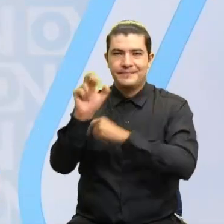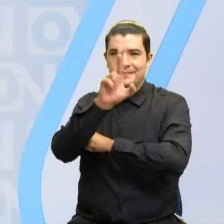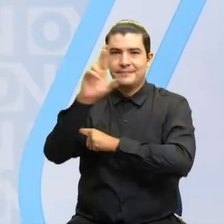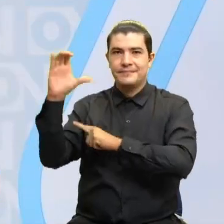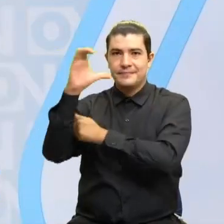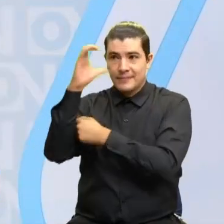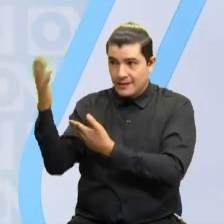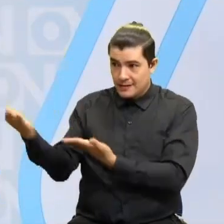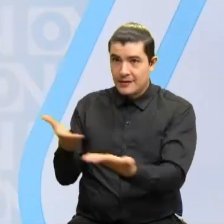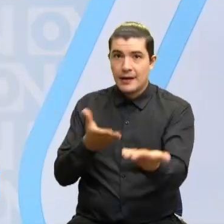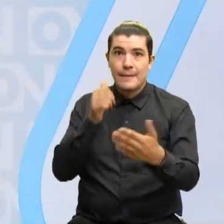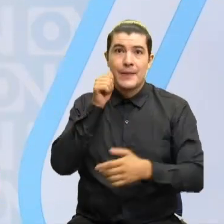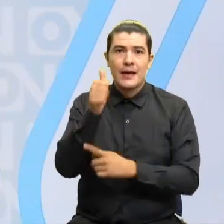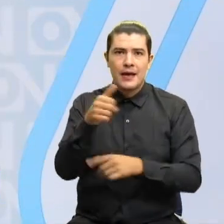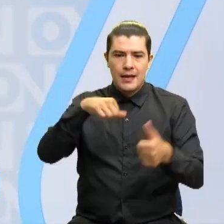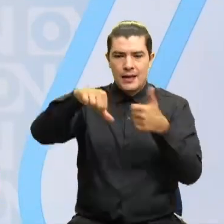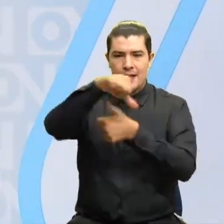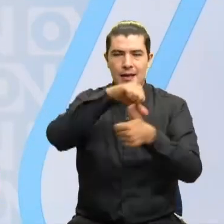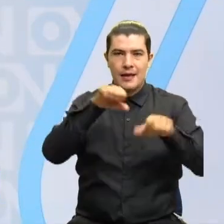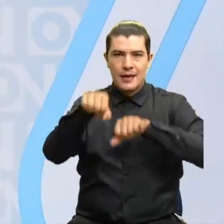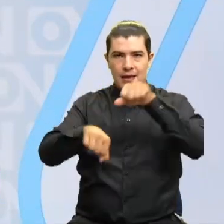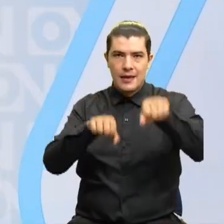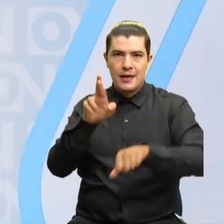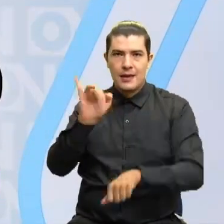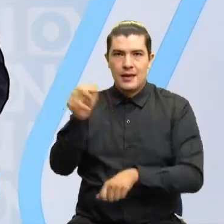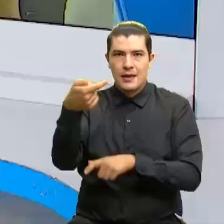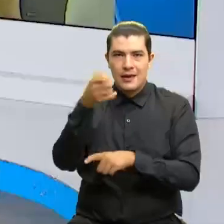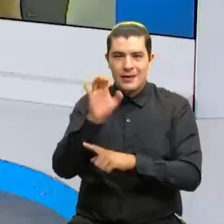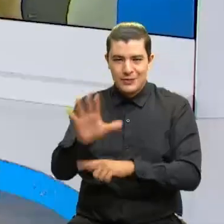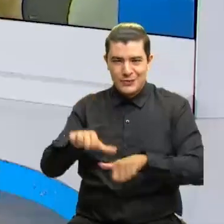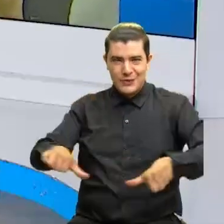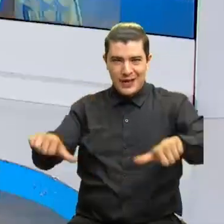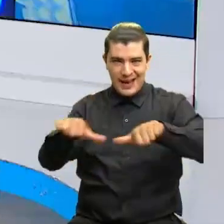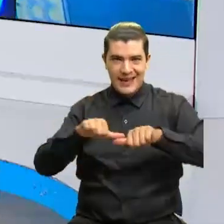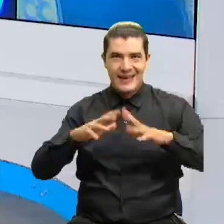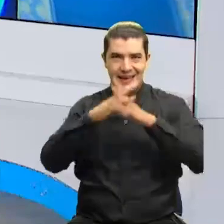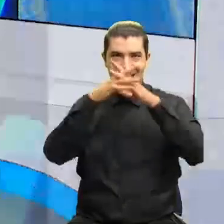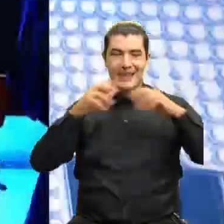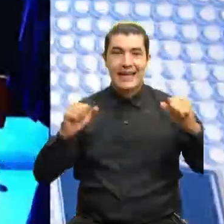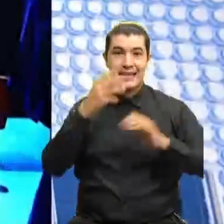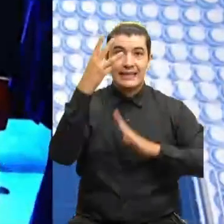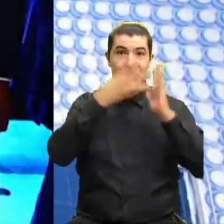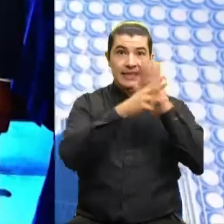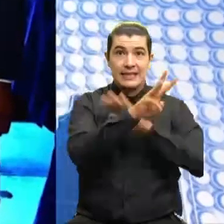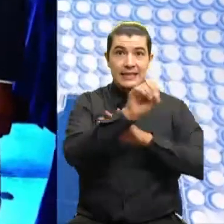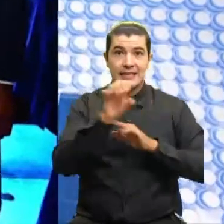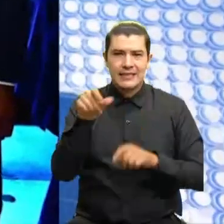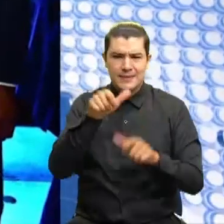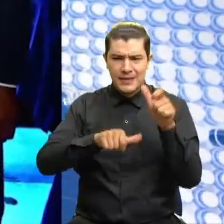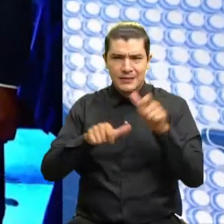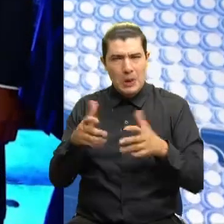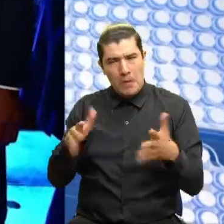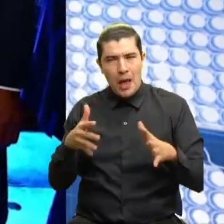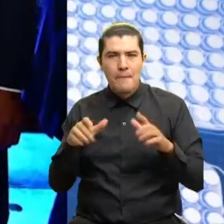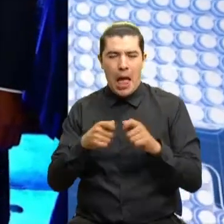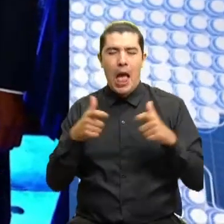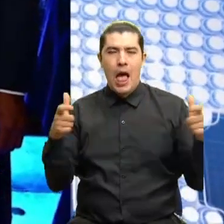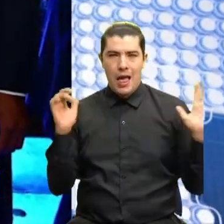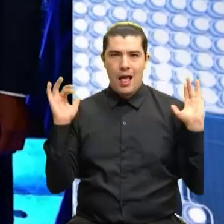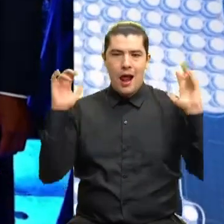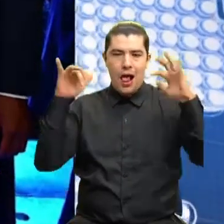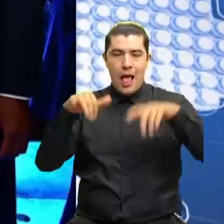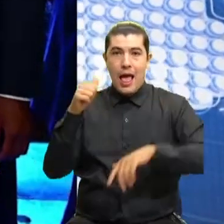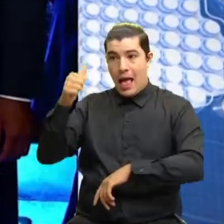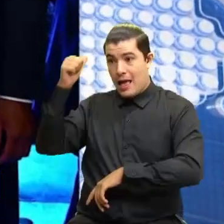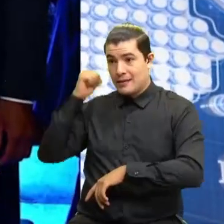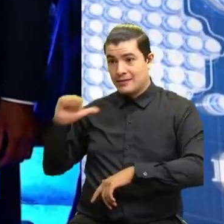Mañana se cumplirá el Giro de Rigo, edición del Chicamocha. Serán cerca de 3.300 ciclistas en el departamento de Santander y anoche fue la